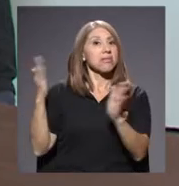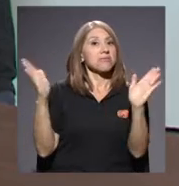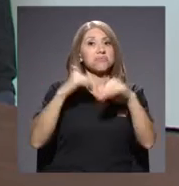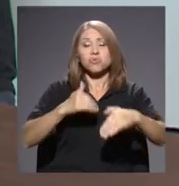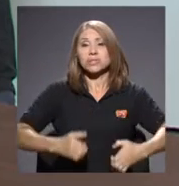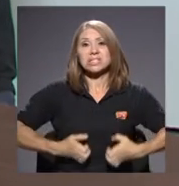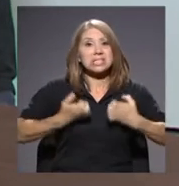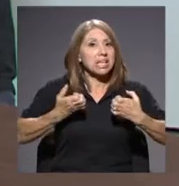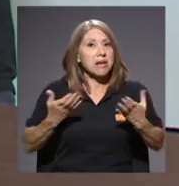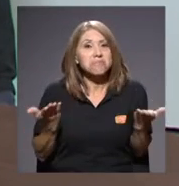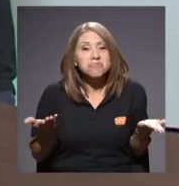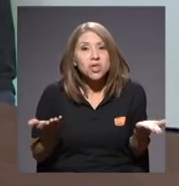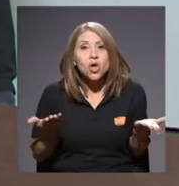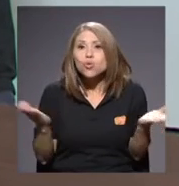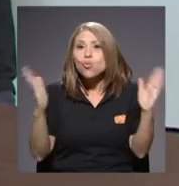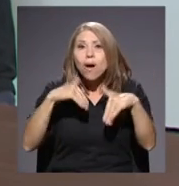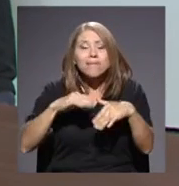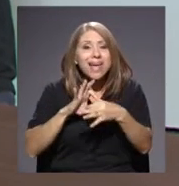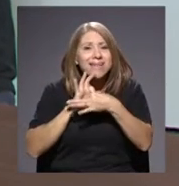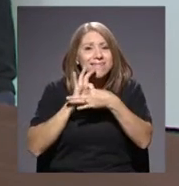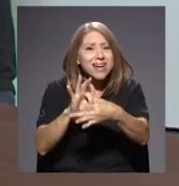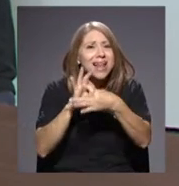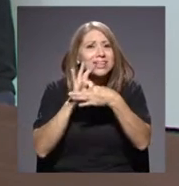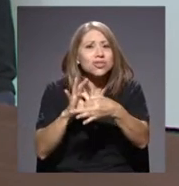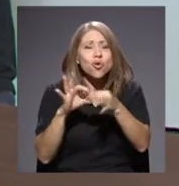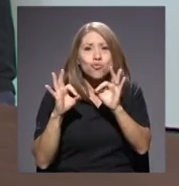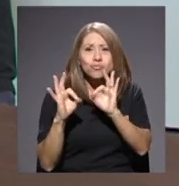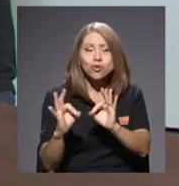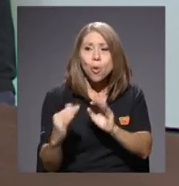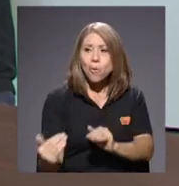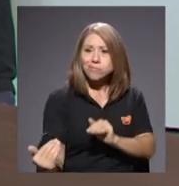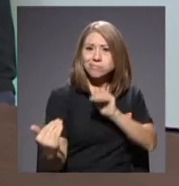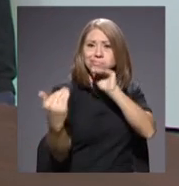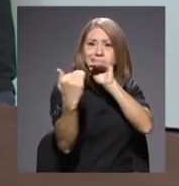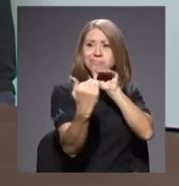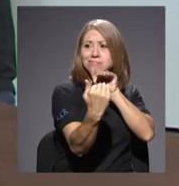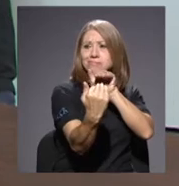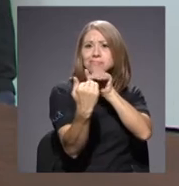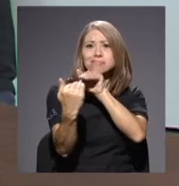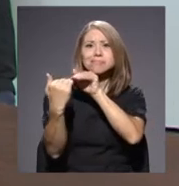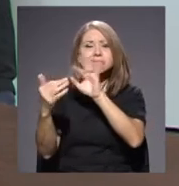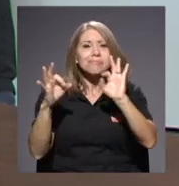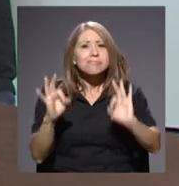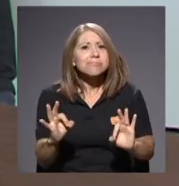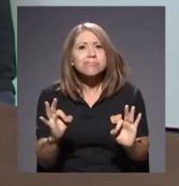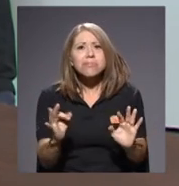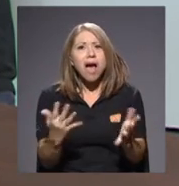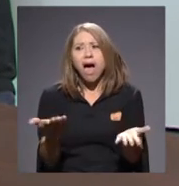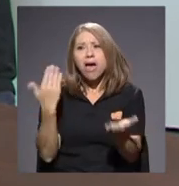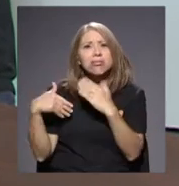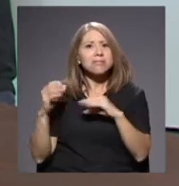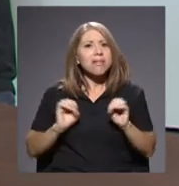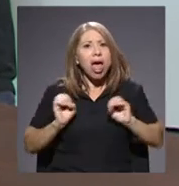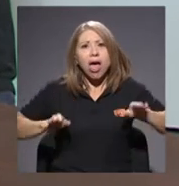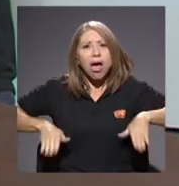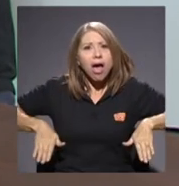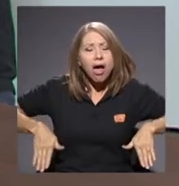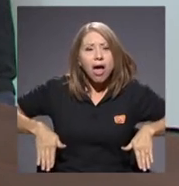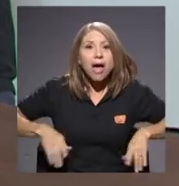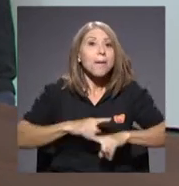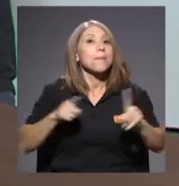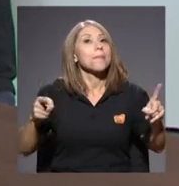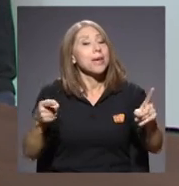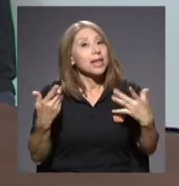de una relación tan directa, tan horizontal con la ciudadanía, y eso yo lo aplaudo, porque entre más medios existen, ella decía, los